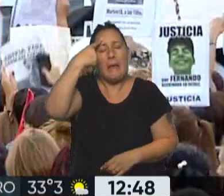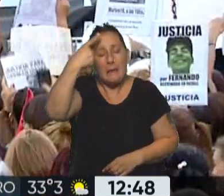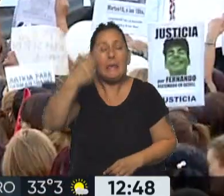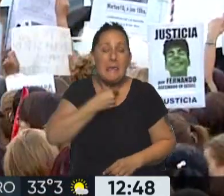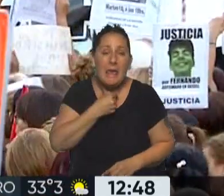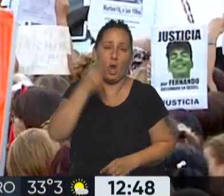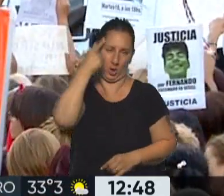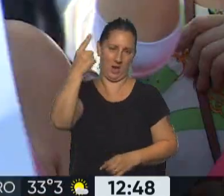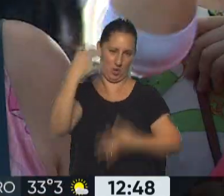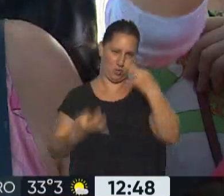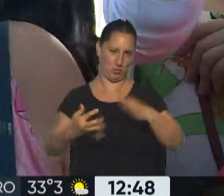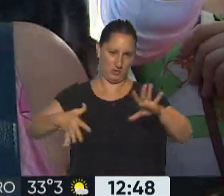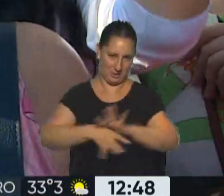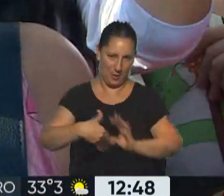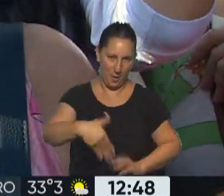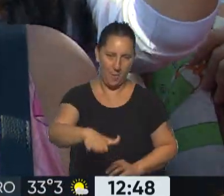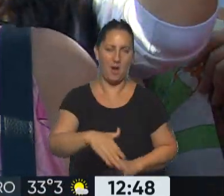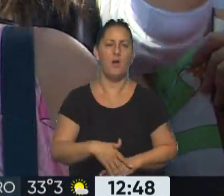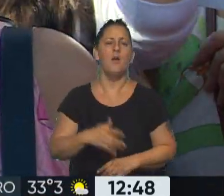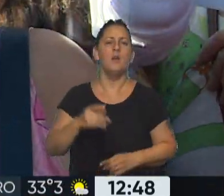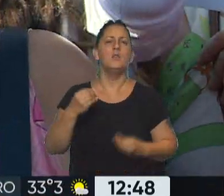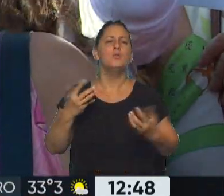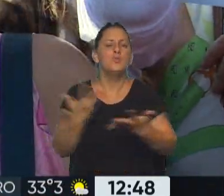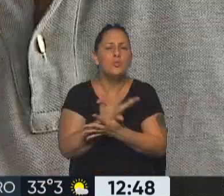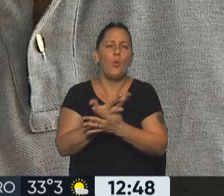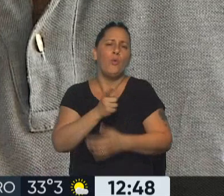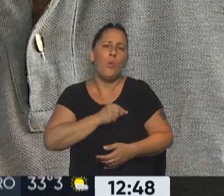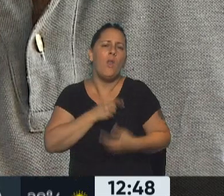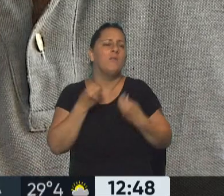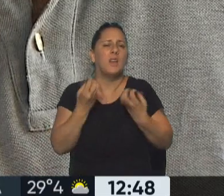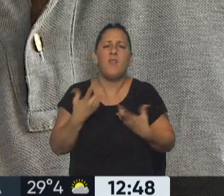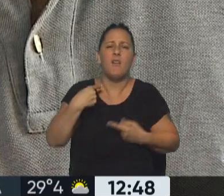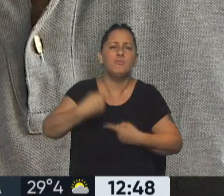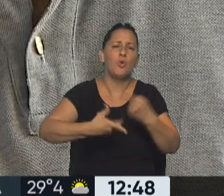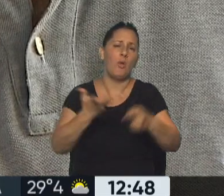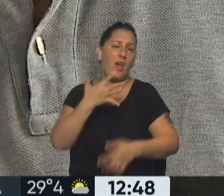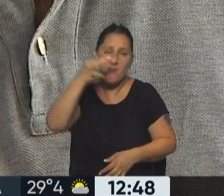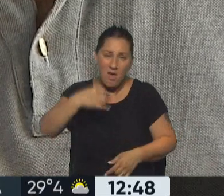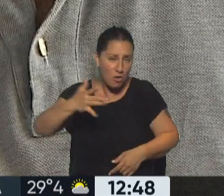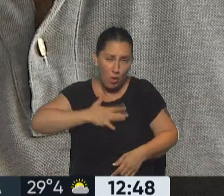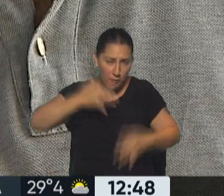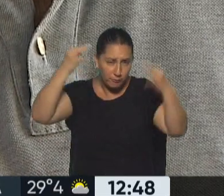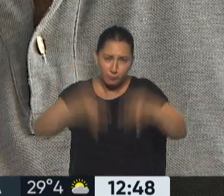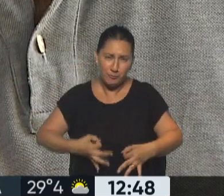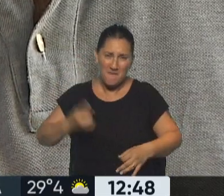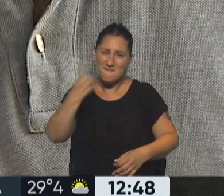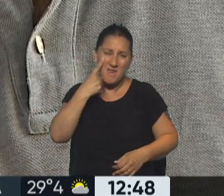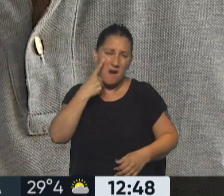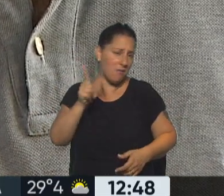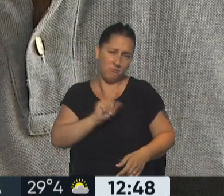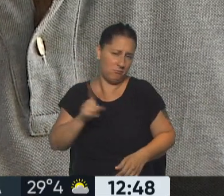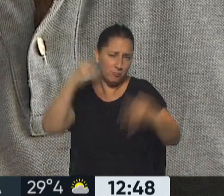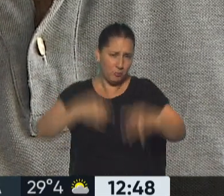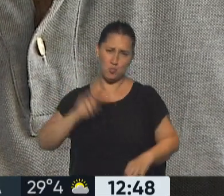justicia Cómo se sobrelleva ese dolor estamos prácticamente Muerto en vida esto ya no es vida